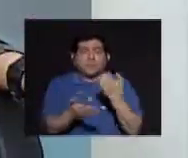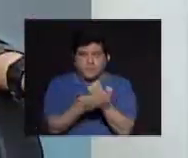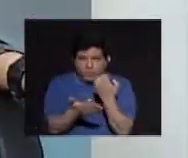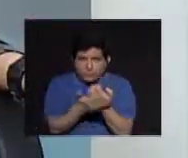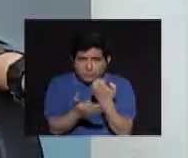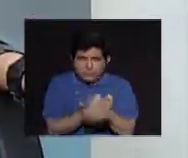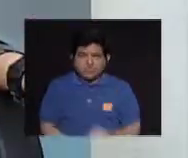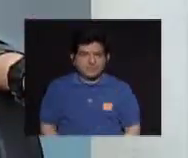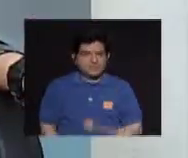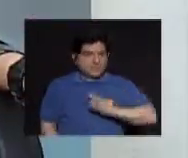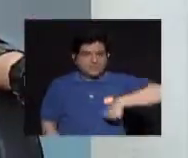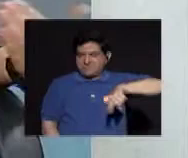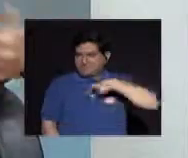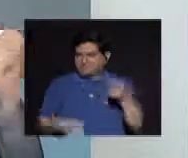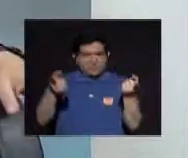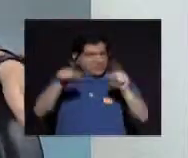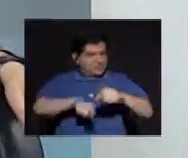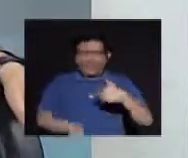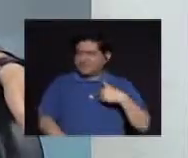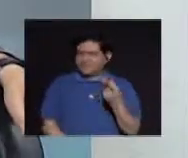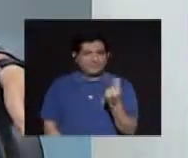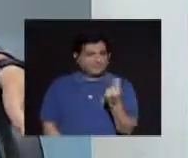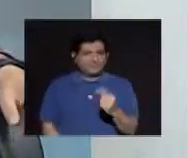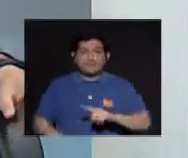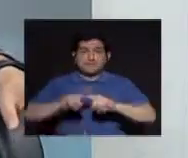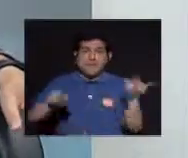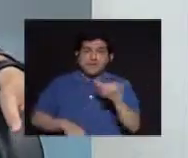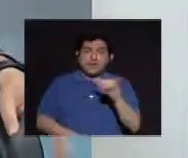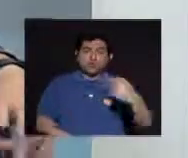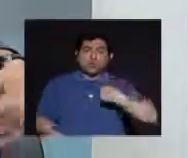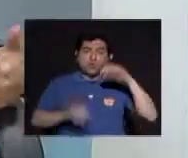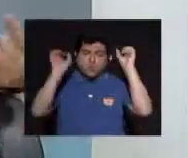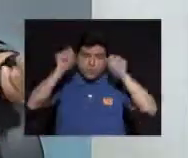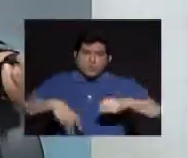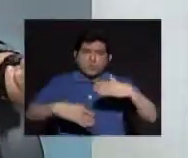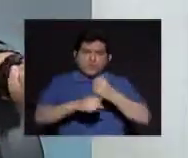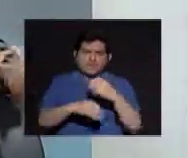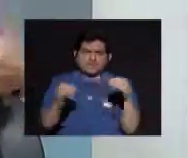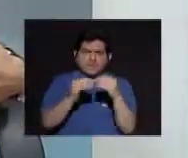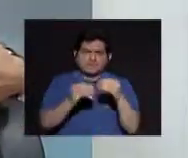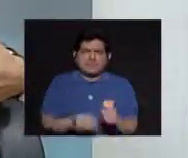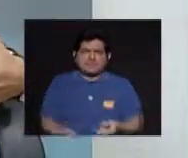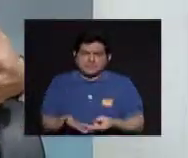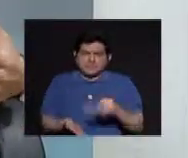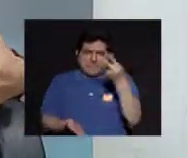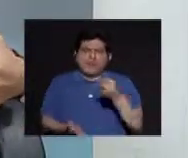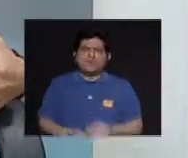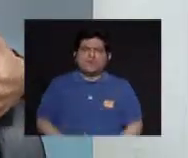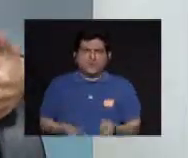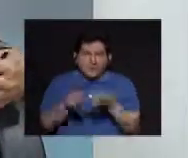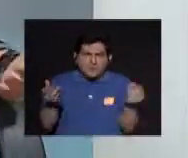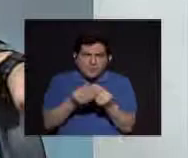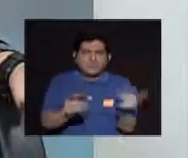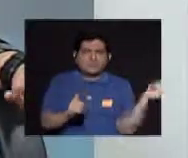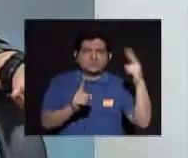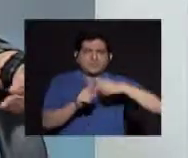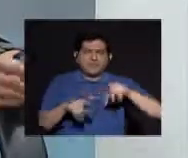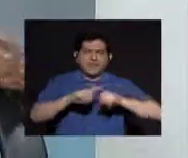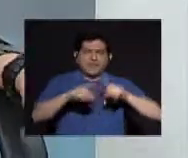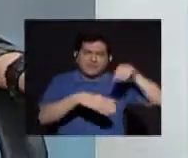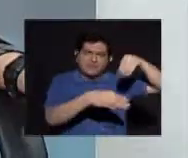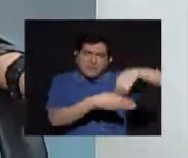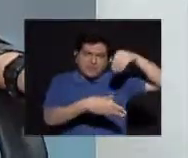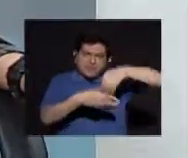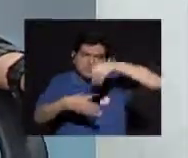las posibilidades económicas que se tuvieran, que no era nuestro caso, nosotros no teníamos tanto dinero, pero también uno podía hacerlo con mayor valor de producción si uno